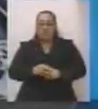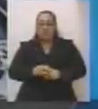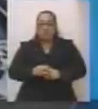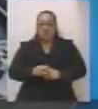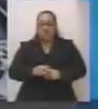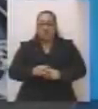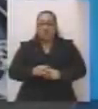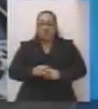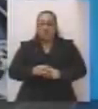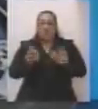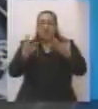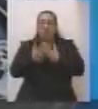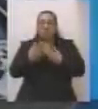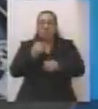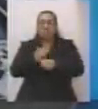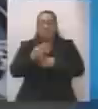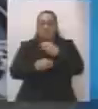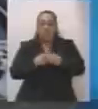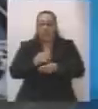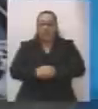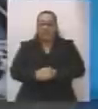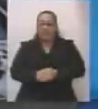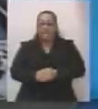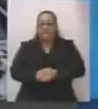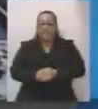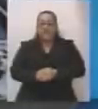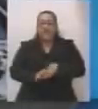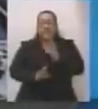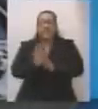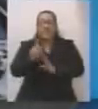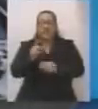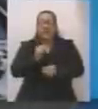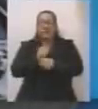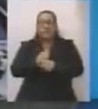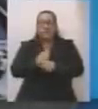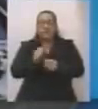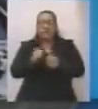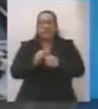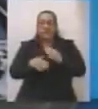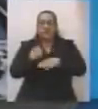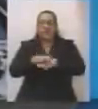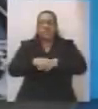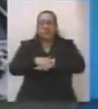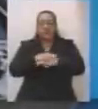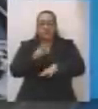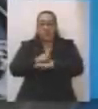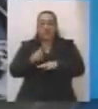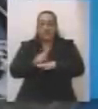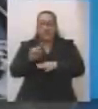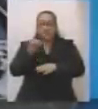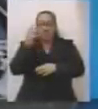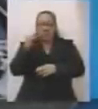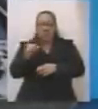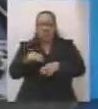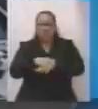laboral acorde a las tendencias mundiales, forjando así nuevos emprendedores gestores de su propio desarrollo y, por